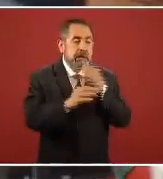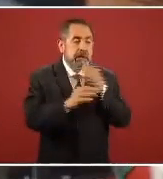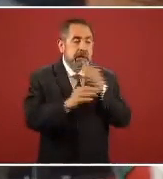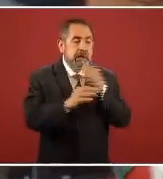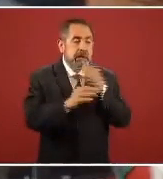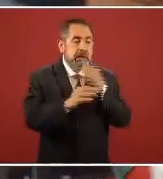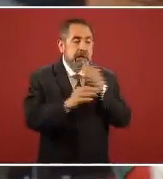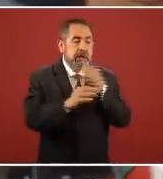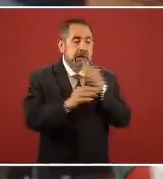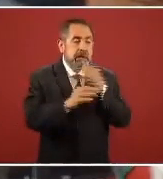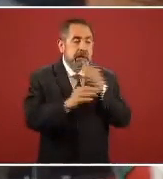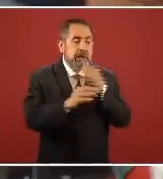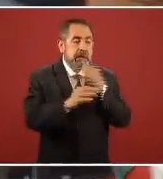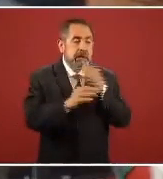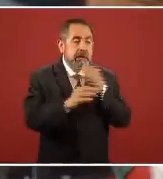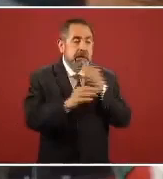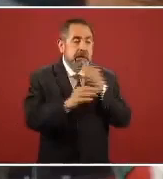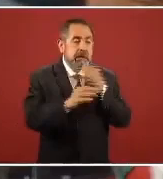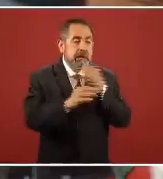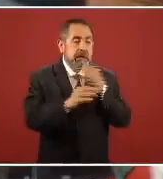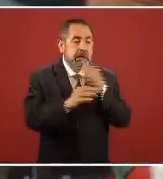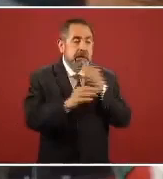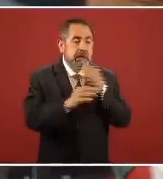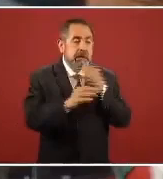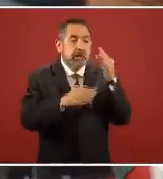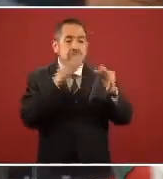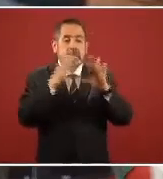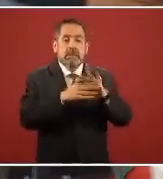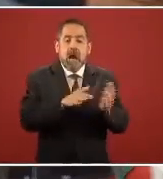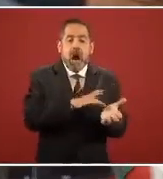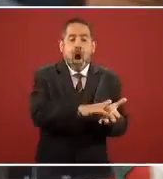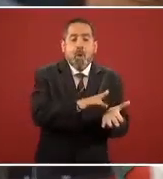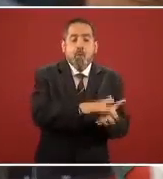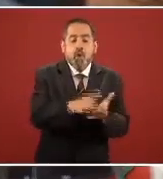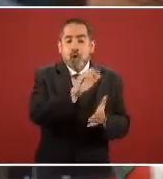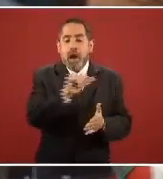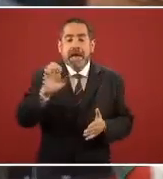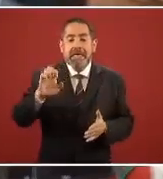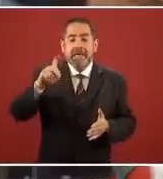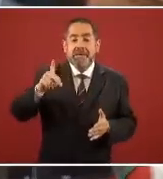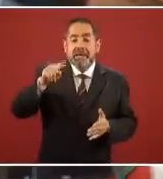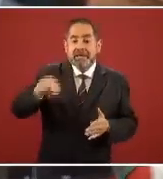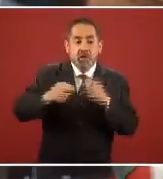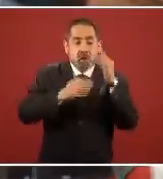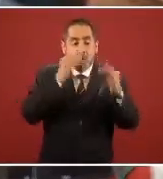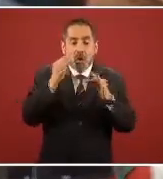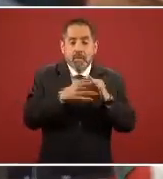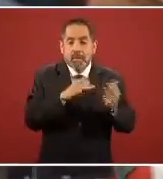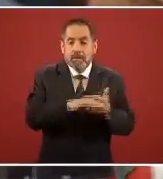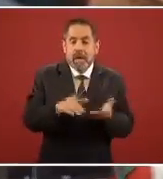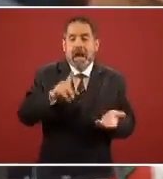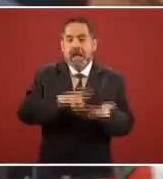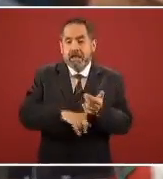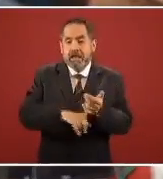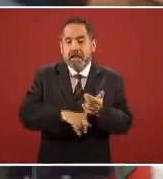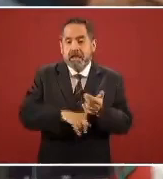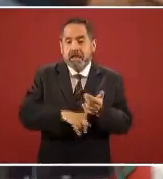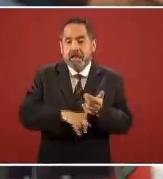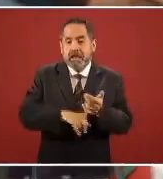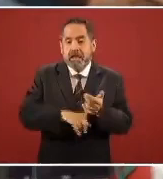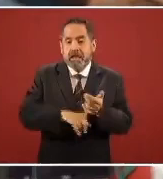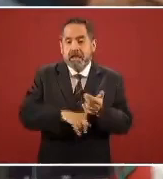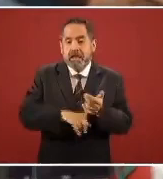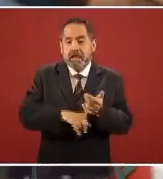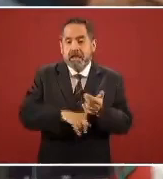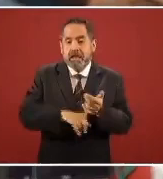the political campaign of Enrique Peña Nieto. En donde, por cierto, hicieron fraude electoral. Where